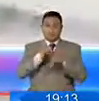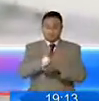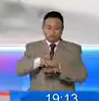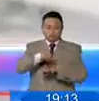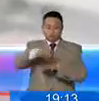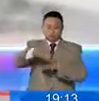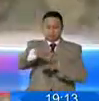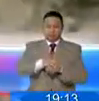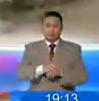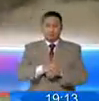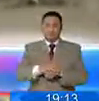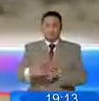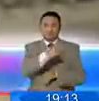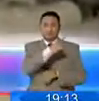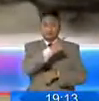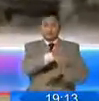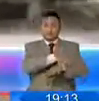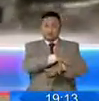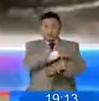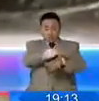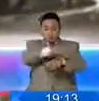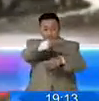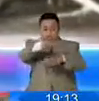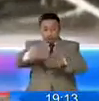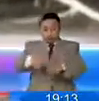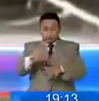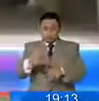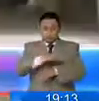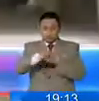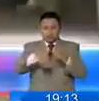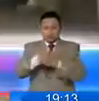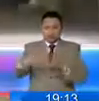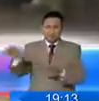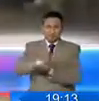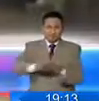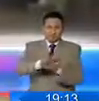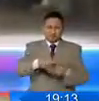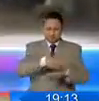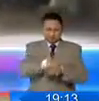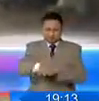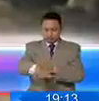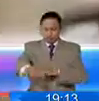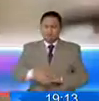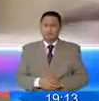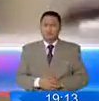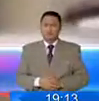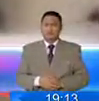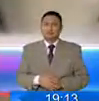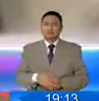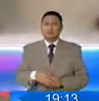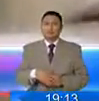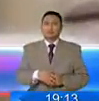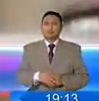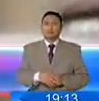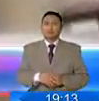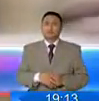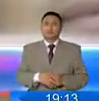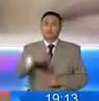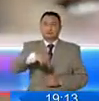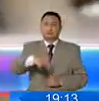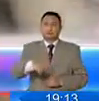el desbordamiento de la quebrada arrastrando a Colón que encontraba en su camino. Aquí era inmensamente la quebrada, se bajaba,